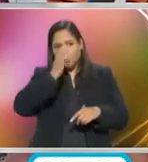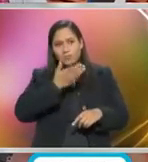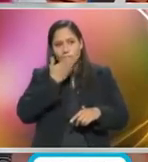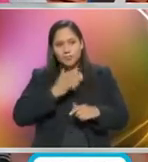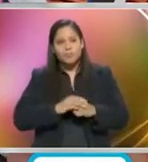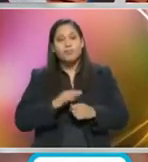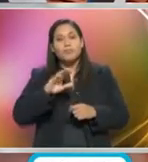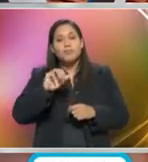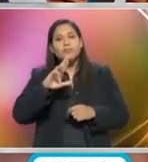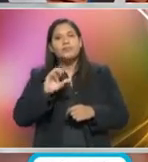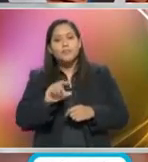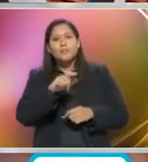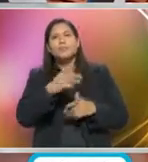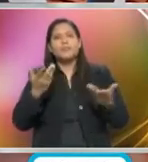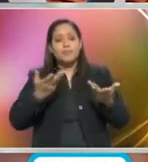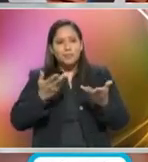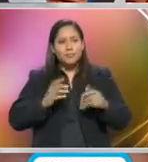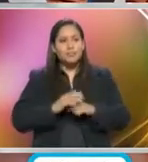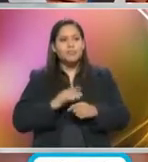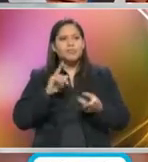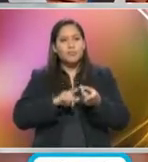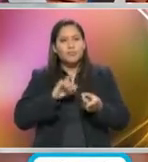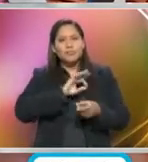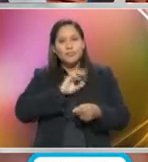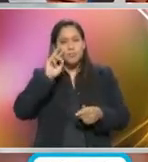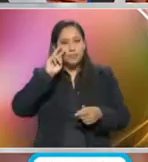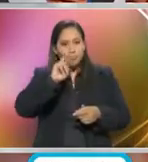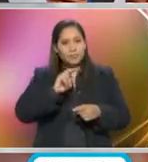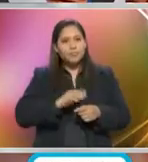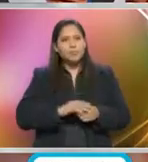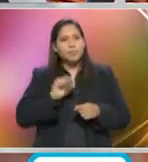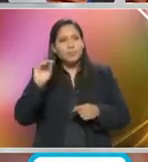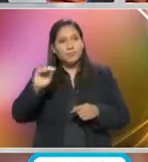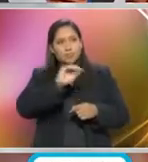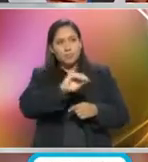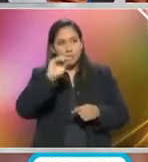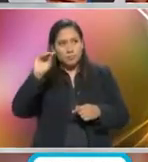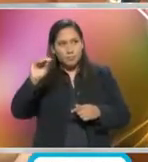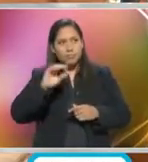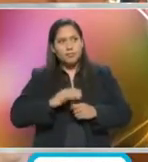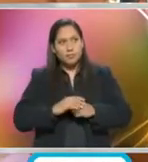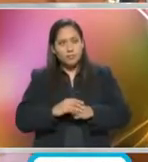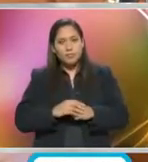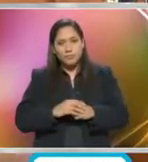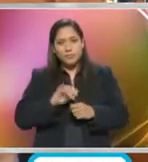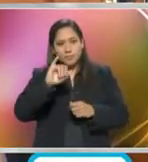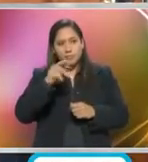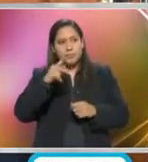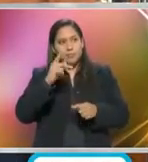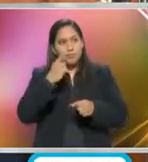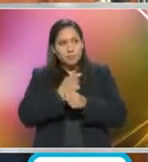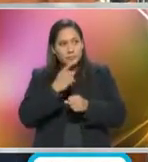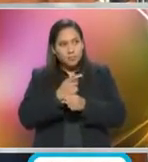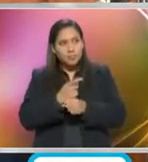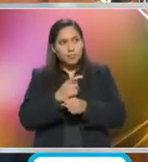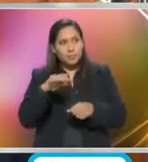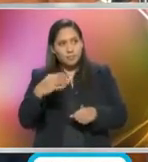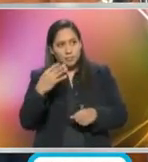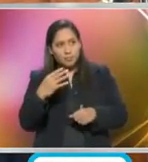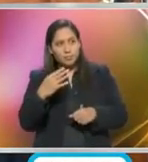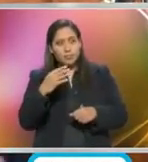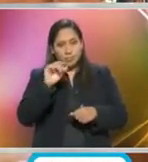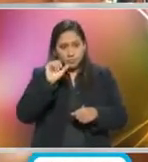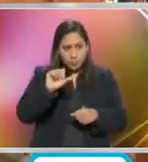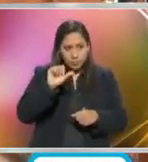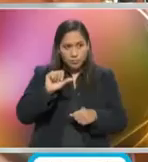¿verdad? Es. Marco, ¿qué vas a estar haciendo? ¿Dónde pues, te vamos a poder ver? ¿Vas a estar de gira? Vamos a andar de gira, pero primero, el 14,